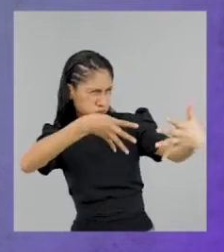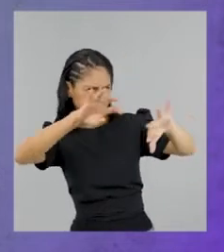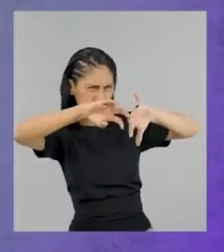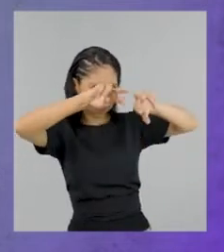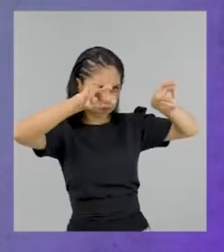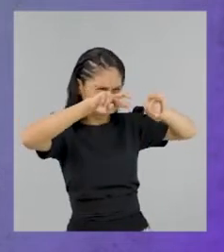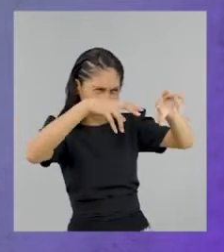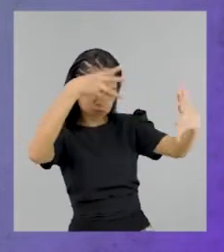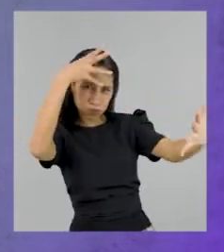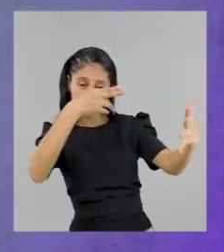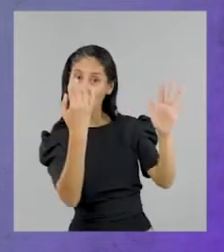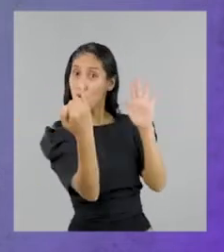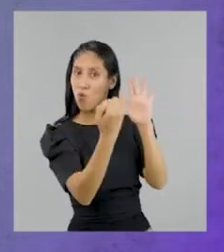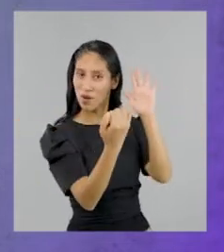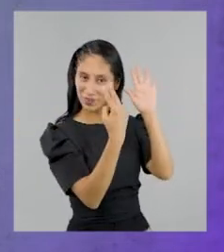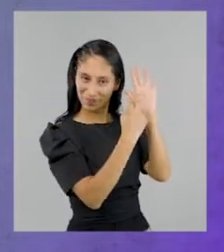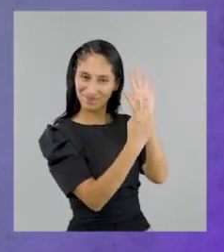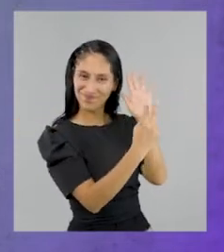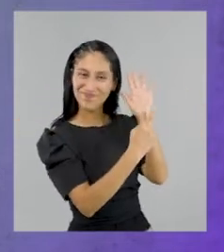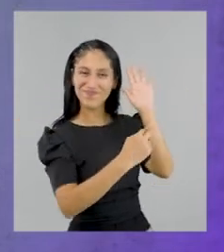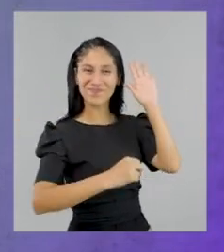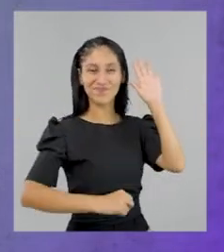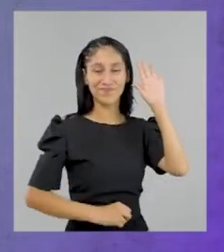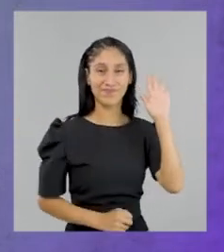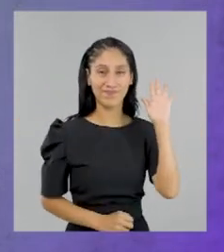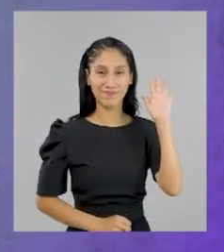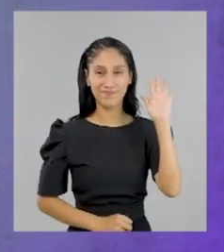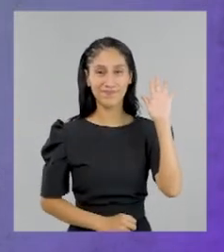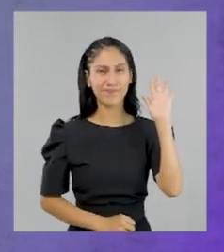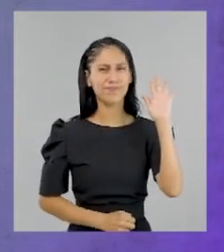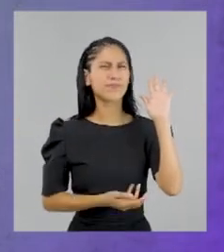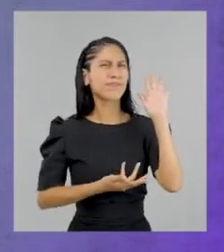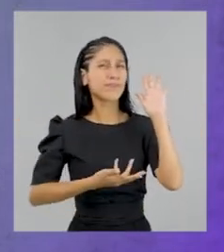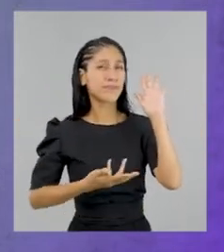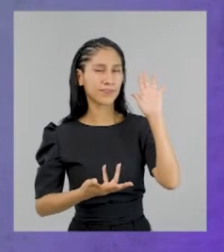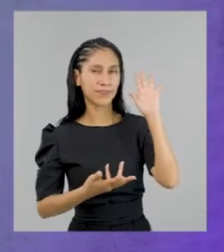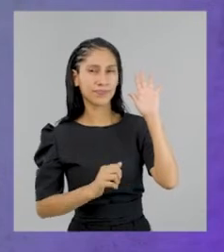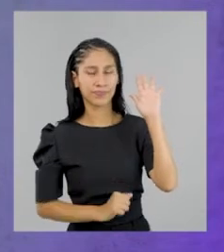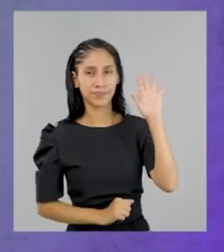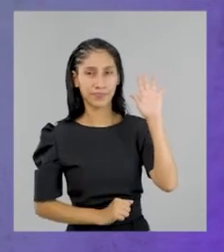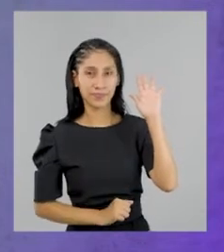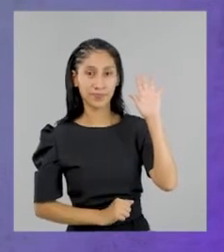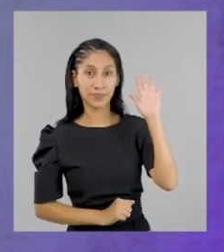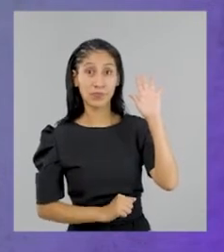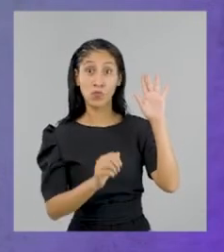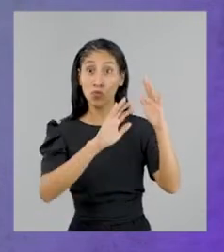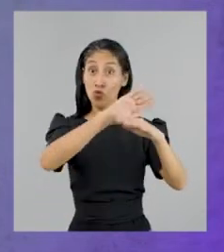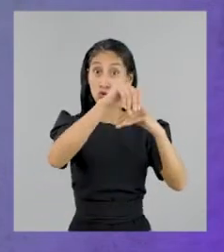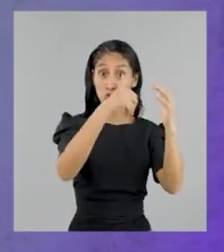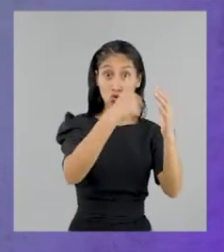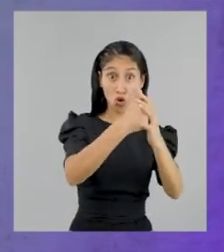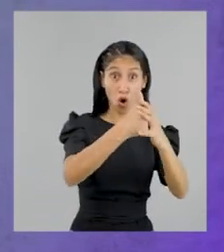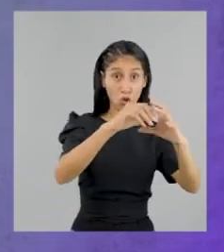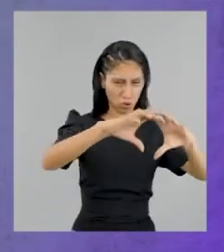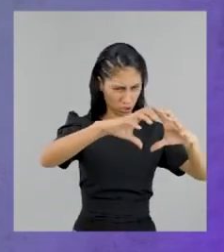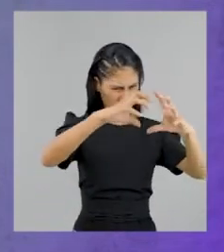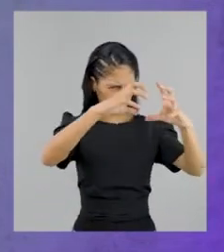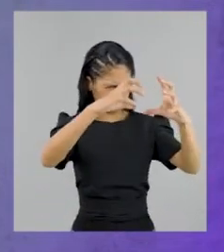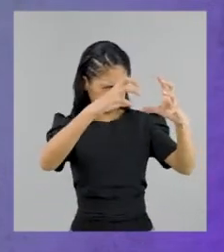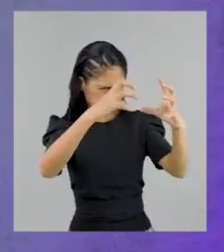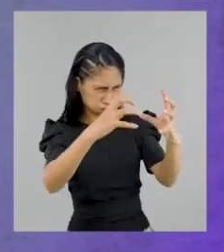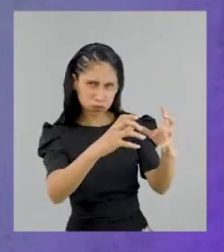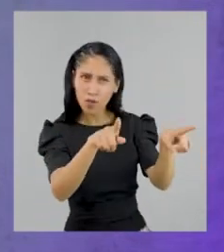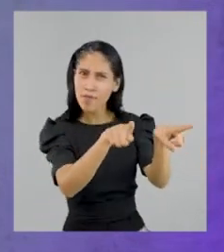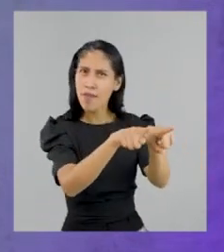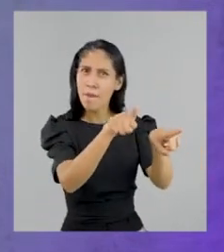que permanecen inalteradas por transformaciones continuas. Se encarga del estudio de suelos, levantamiento